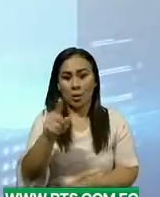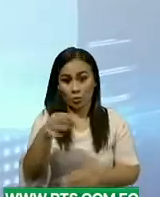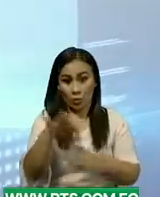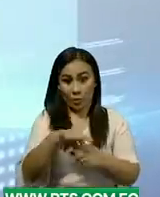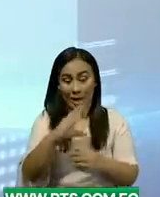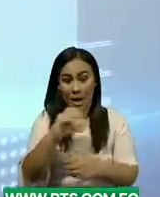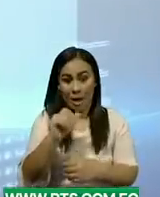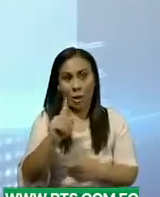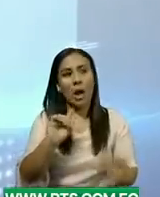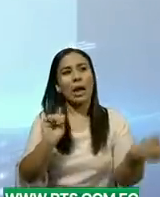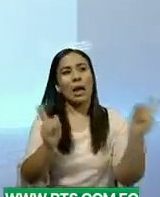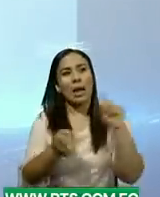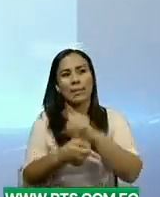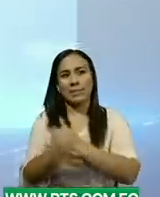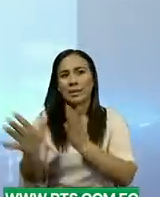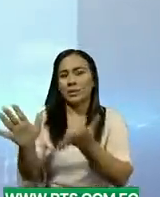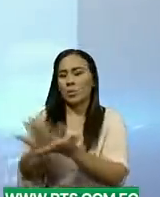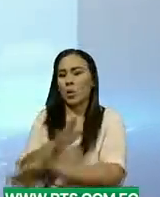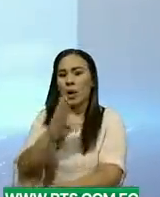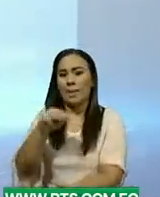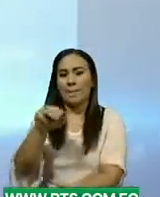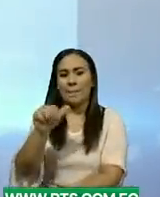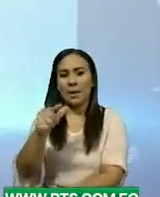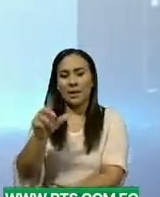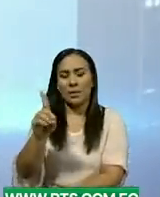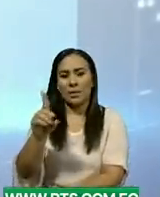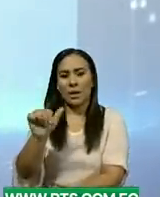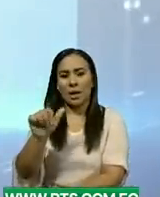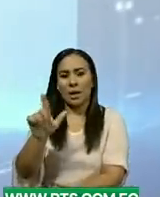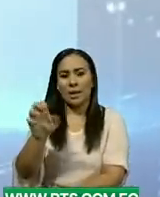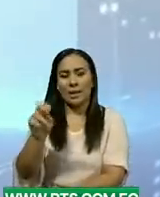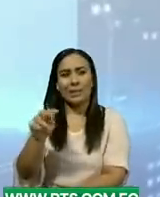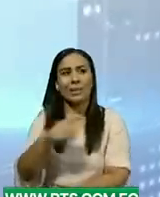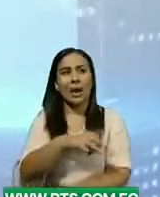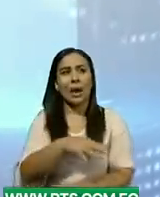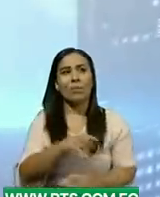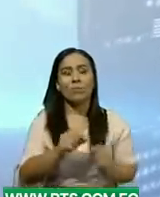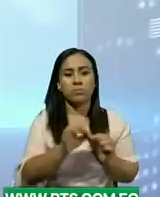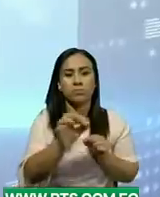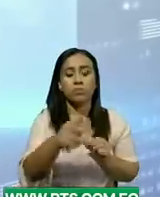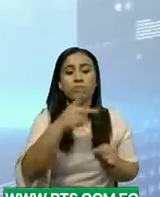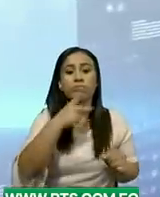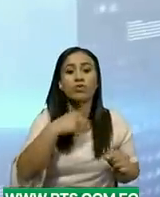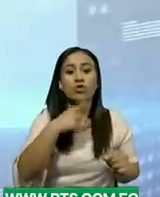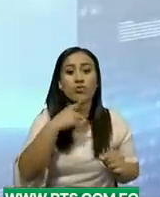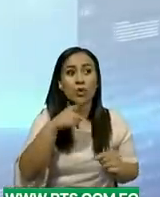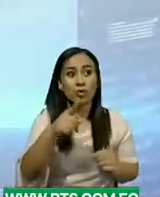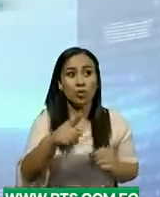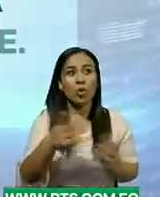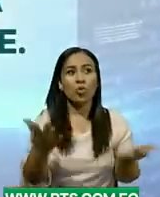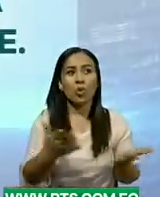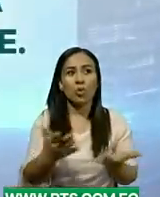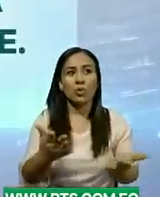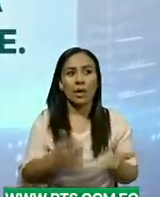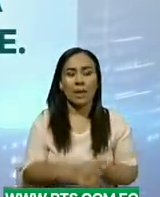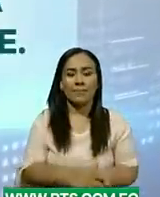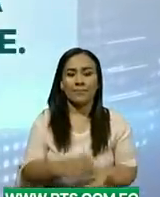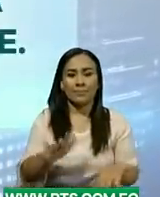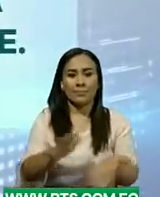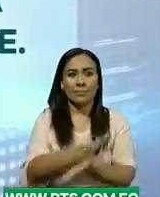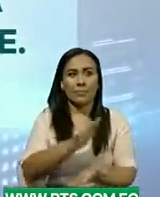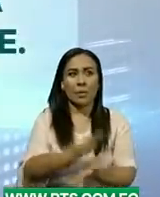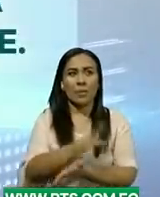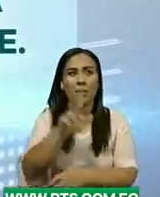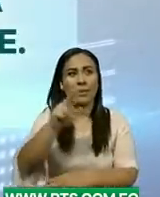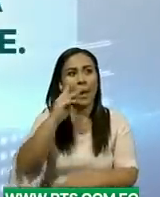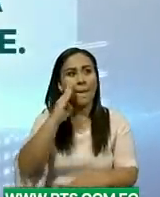deberán hacerlo ahora en la escuela Magdalena Dávalos. Y en el cantón Puerto Viejo, las personas que sufragaban en la unidad educativa 3 de